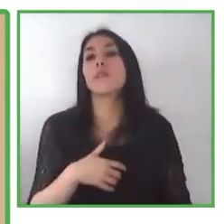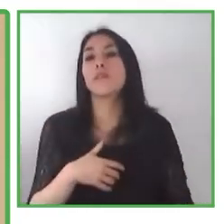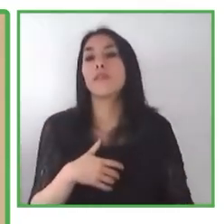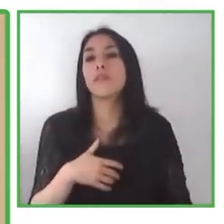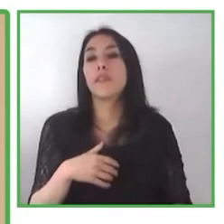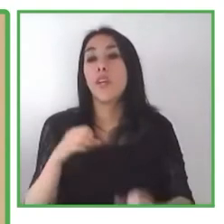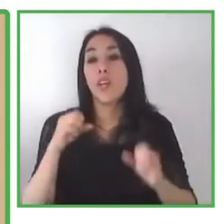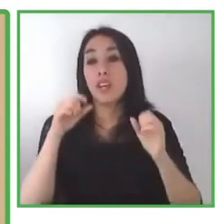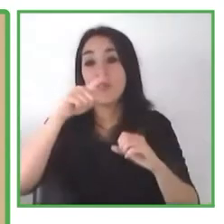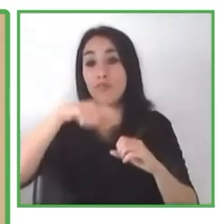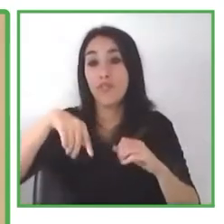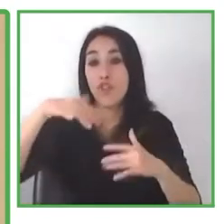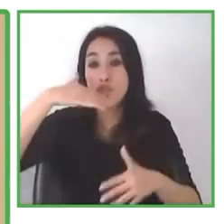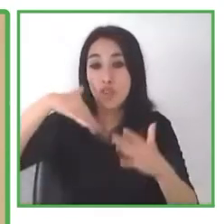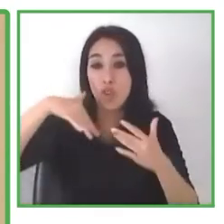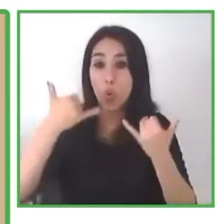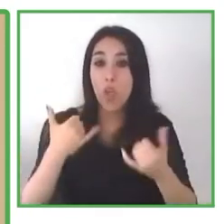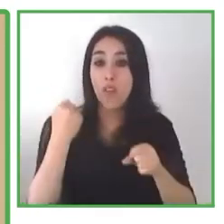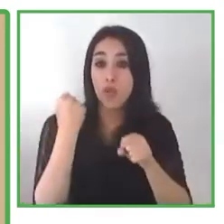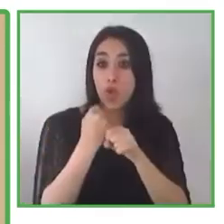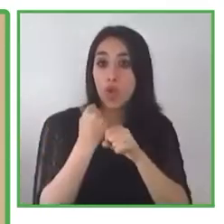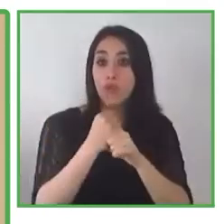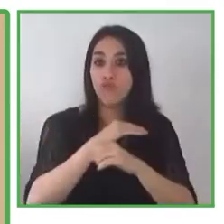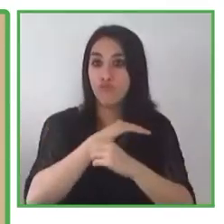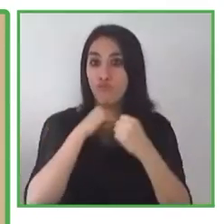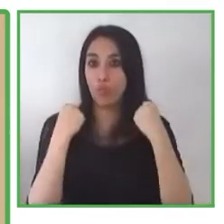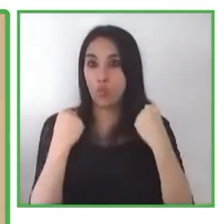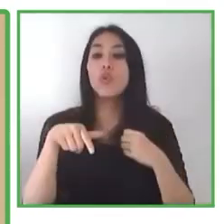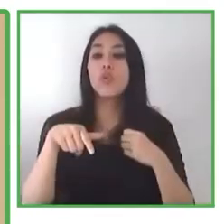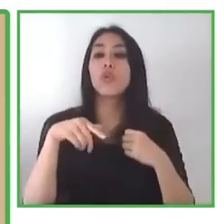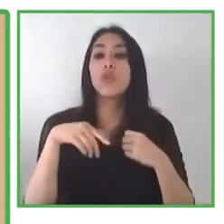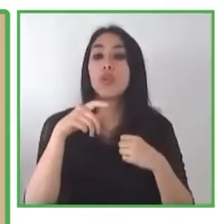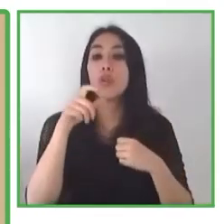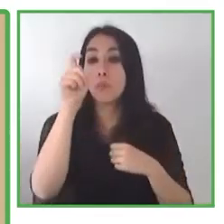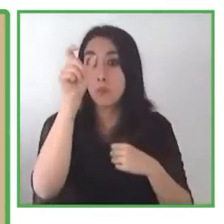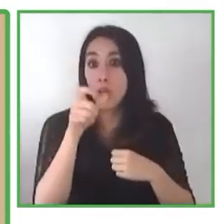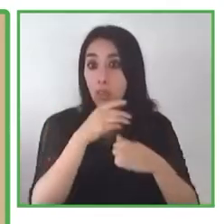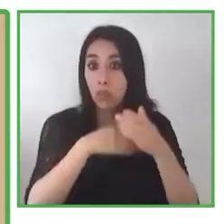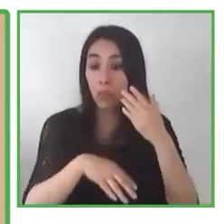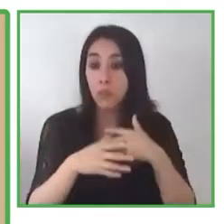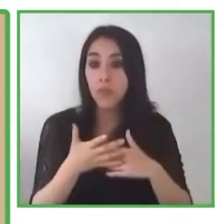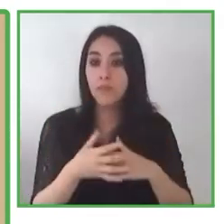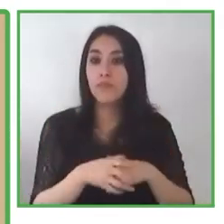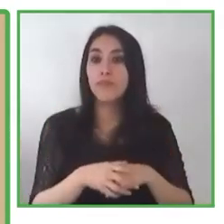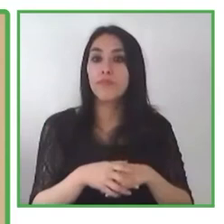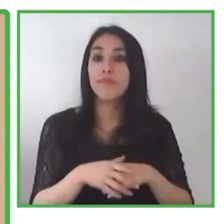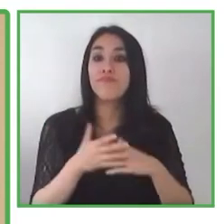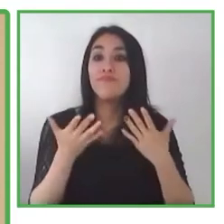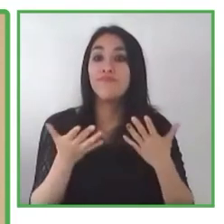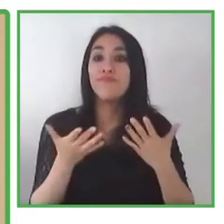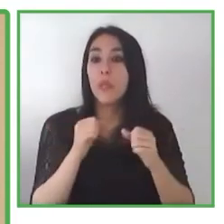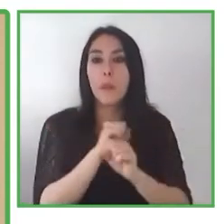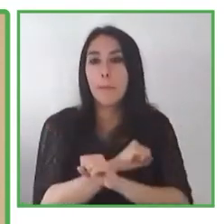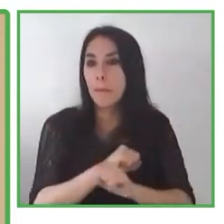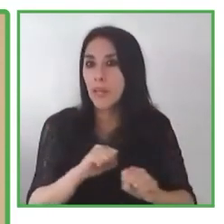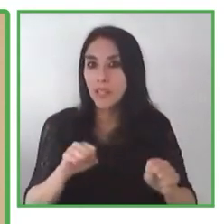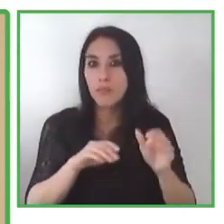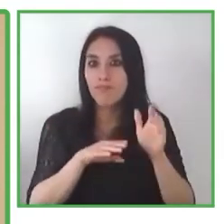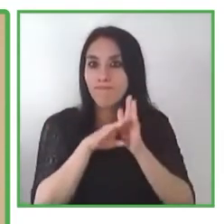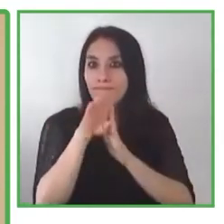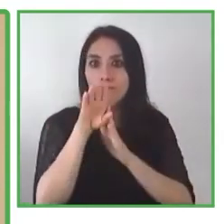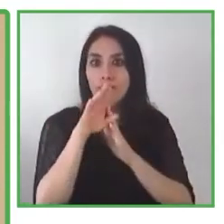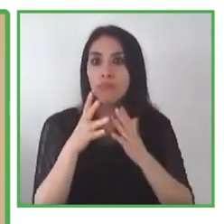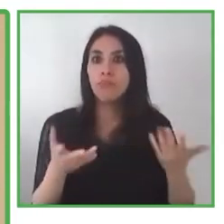vulnerables a ello, con o sin una situación de discapacidad. Ahora, el potencial personal de cada persona con discapacidad